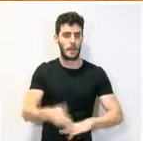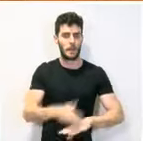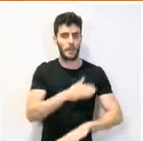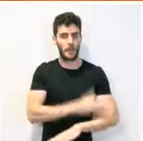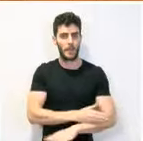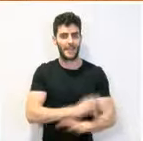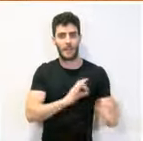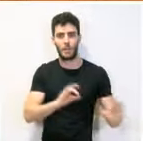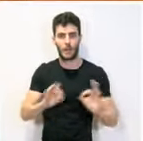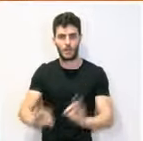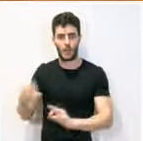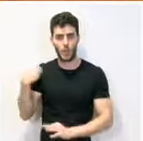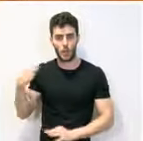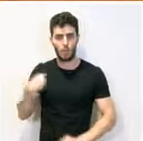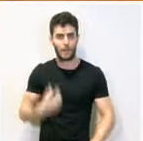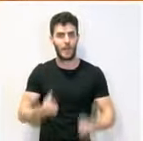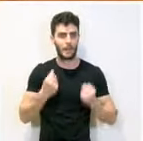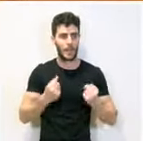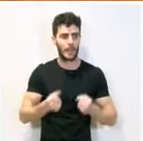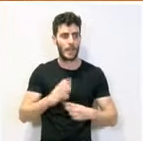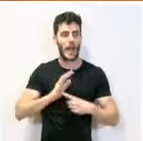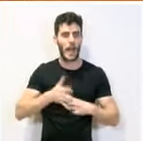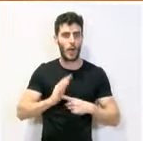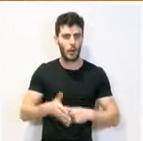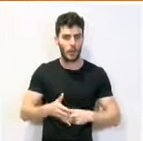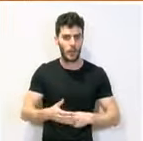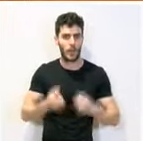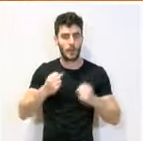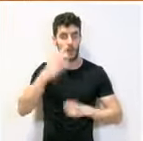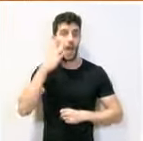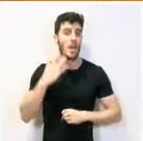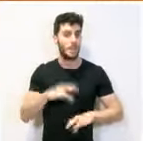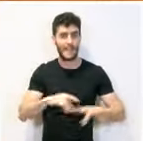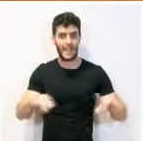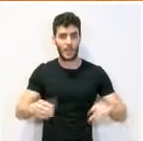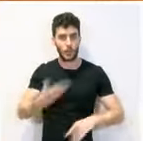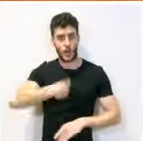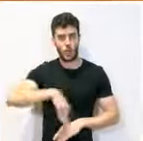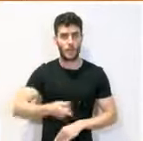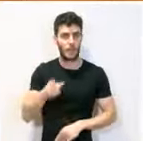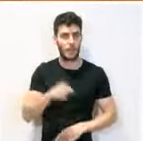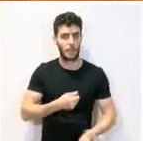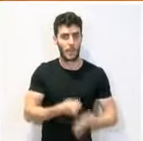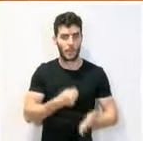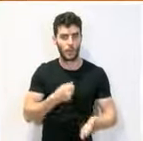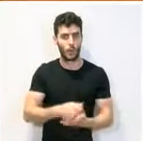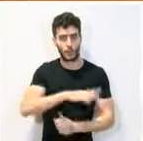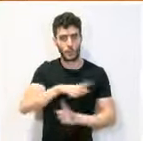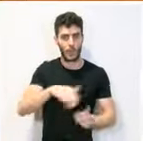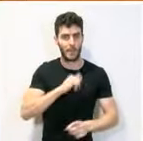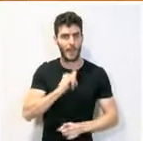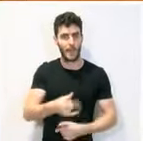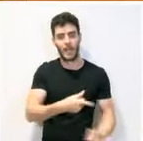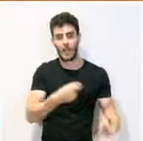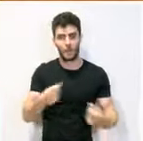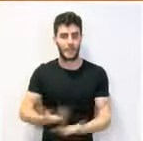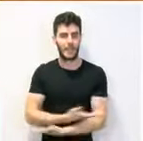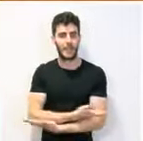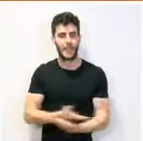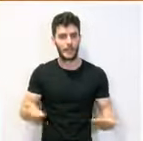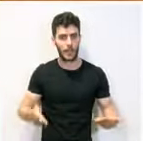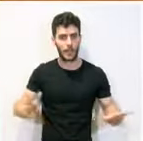esa planificación de energías eólicas, de energía limpia en nuestro territorio, que también tienen un coste medioambiental, era necesario garantizar